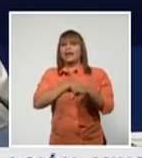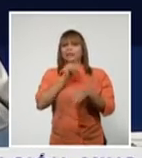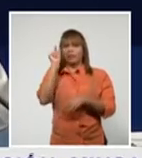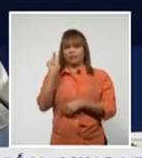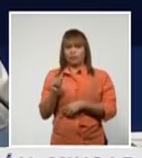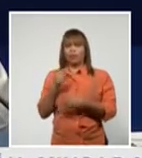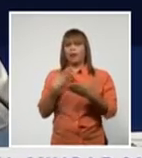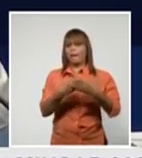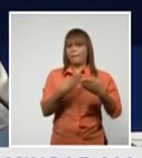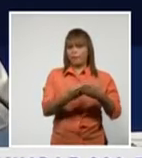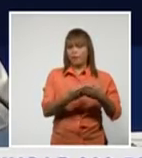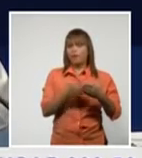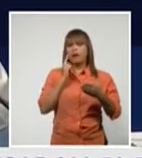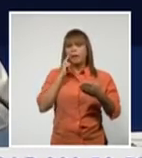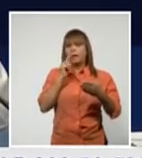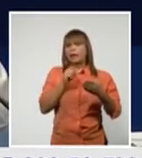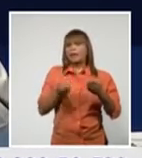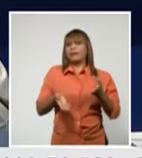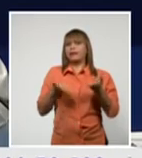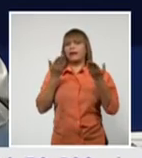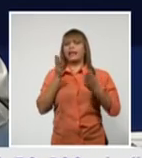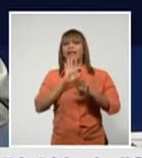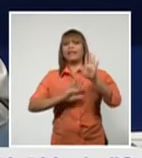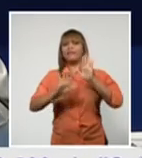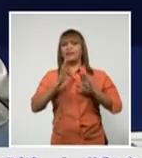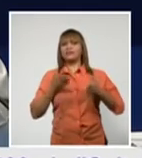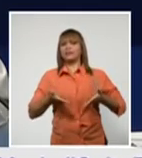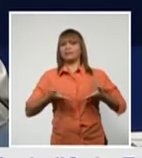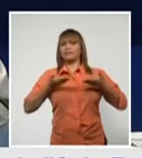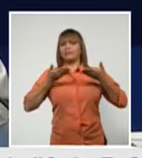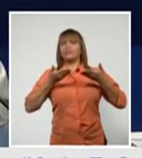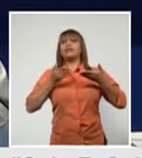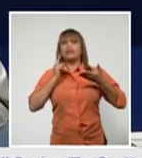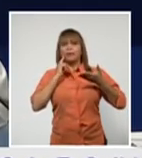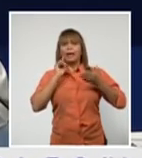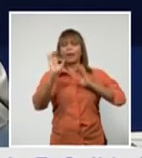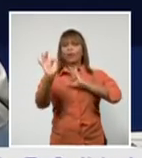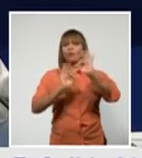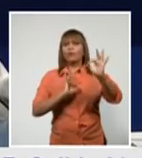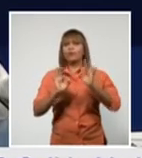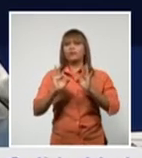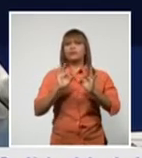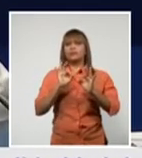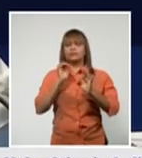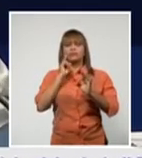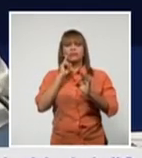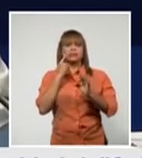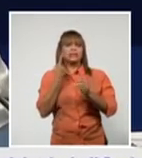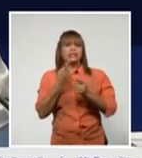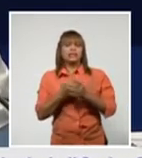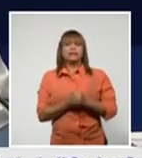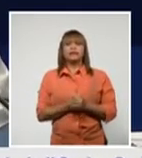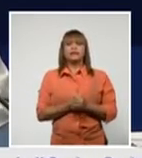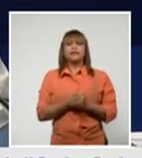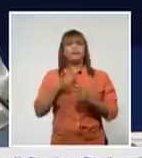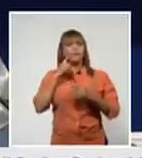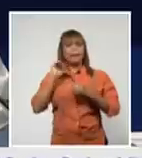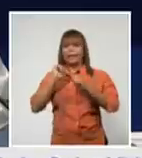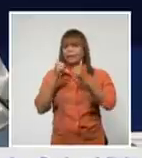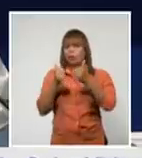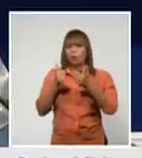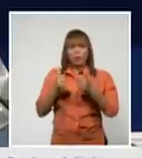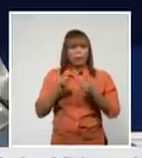ver que suba la inmunidad para proteger y que no cree efectos adversos, que sea peor